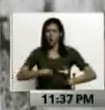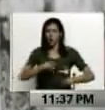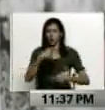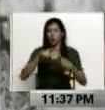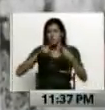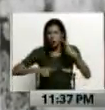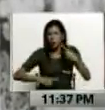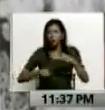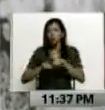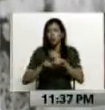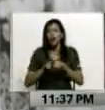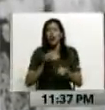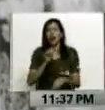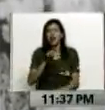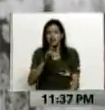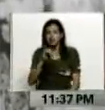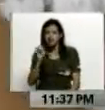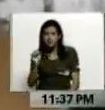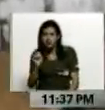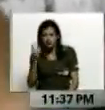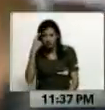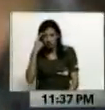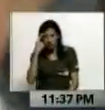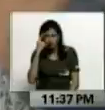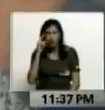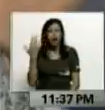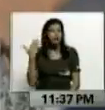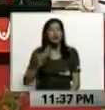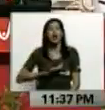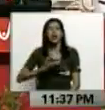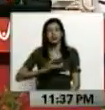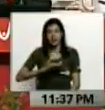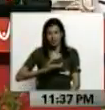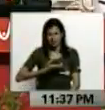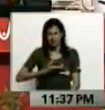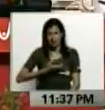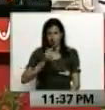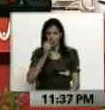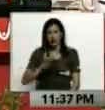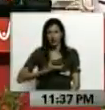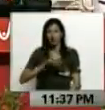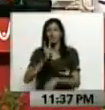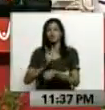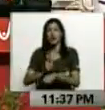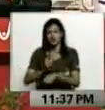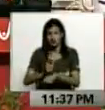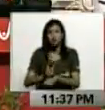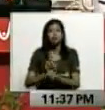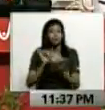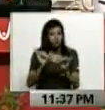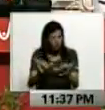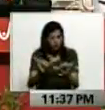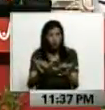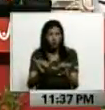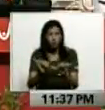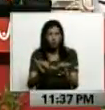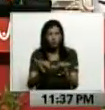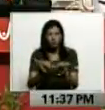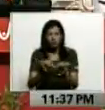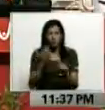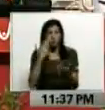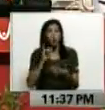como es el caso de Alexis Toledo Edgar Toledo Este es Alexis Toledo el compañero que fue alcalde de de